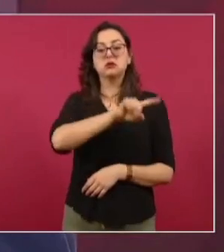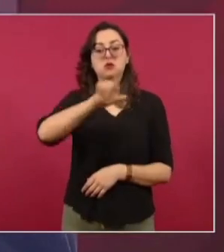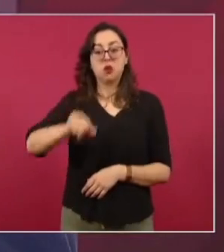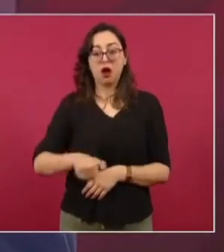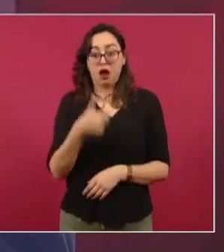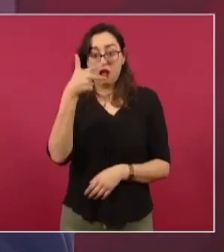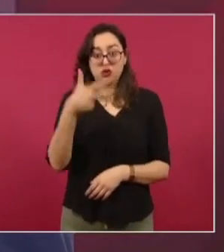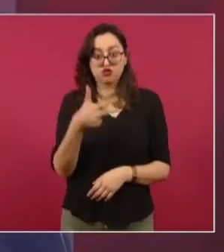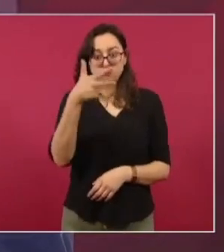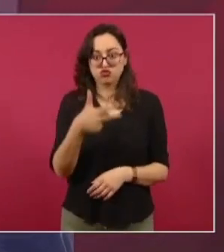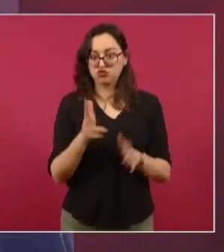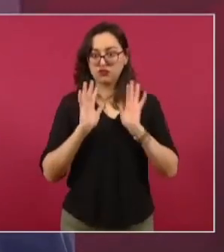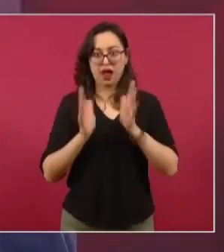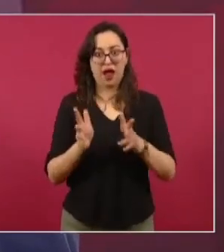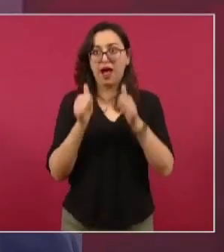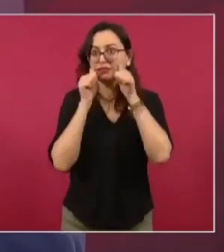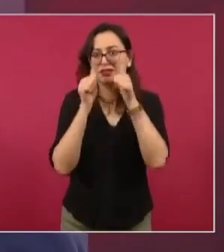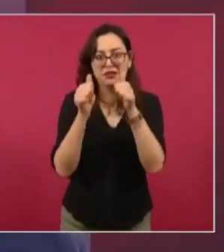yo ahí